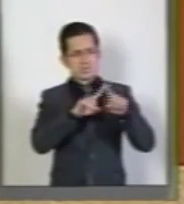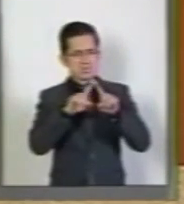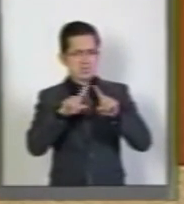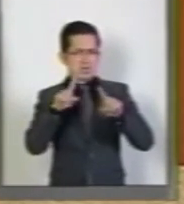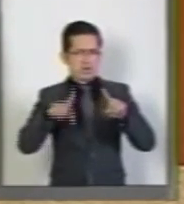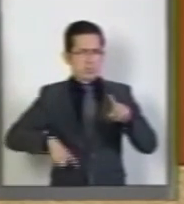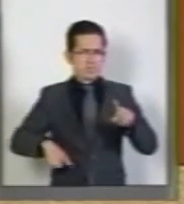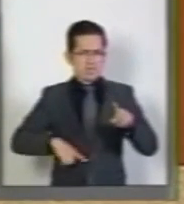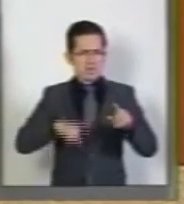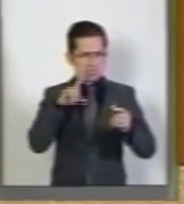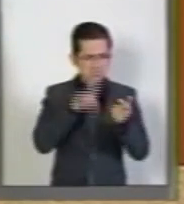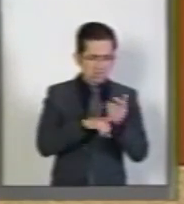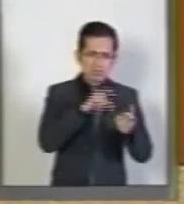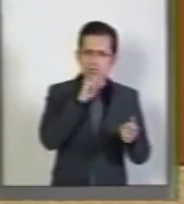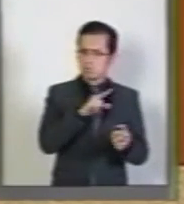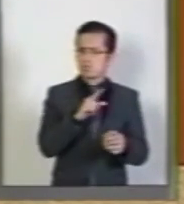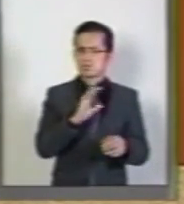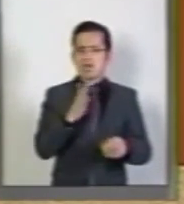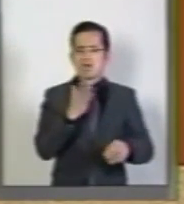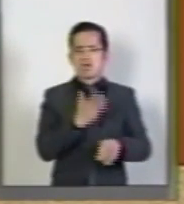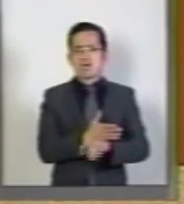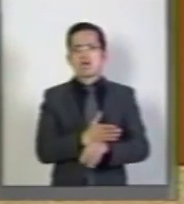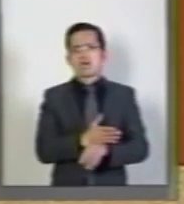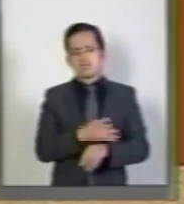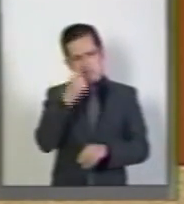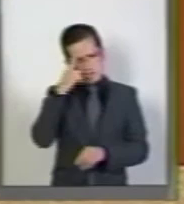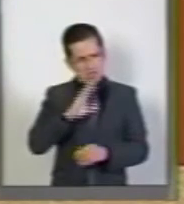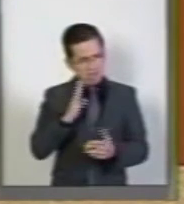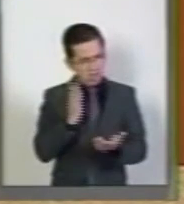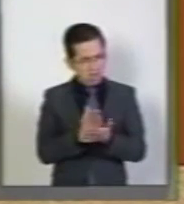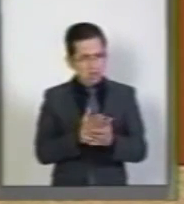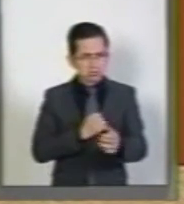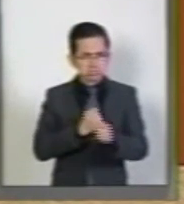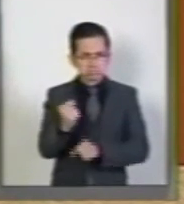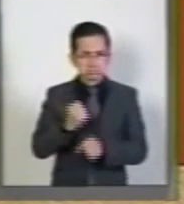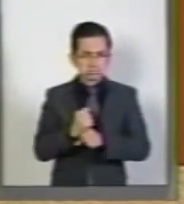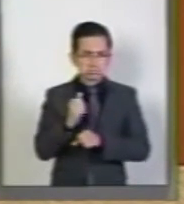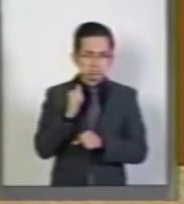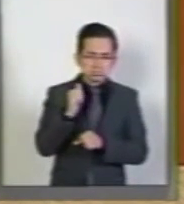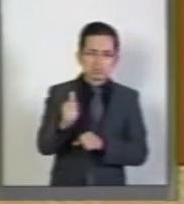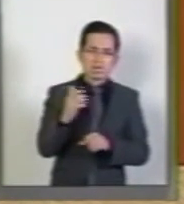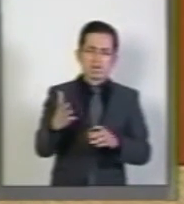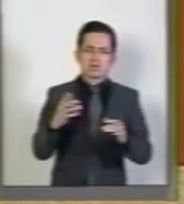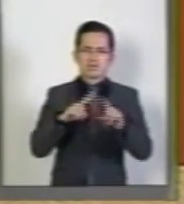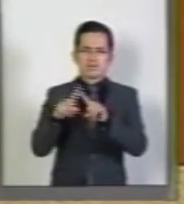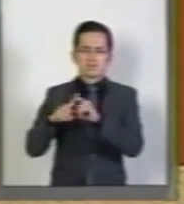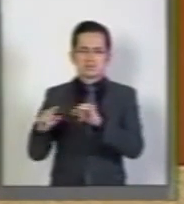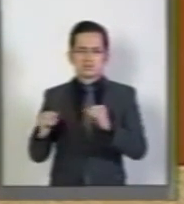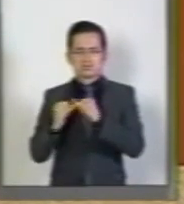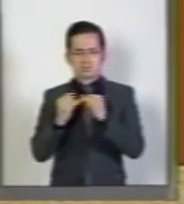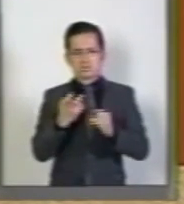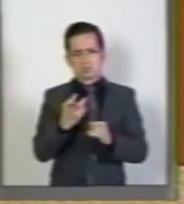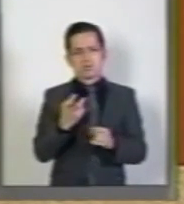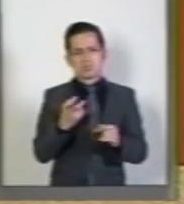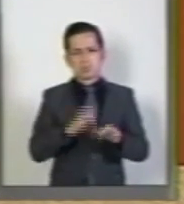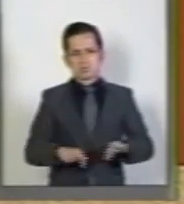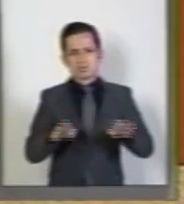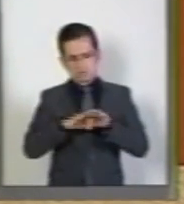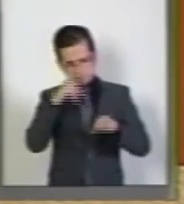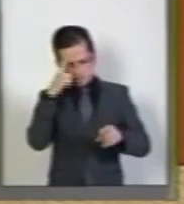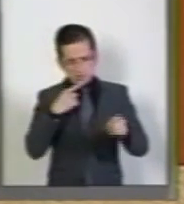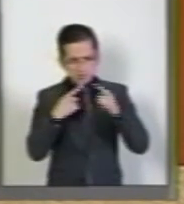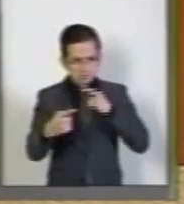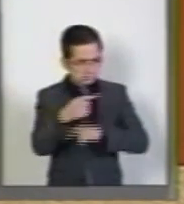que viene de las instituciones, lo que debe ser un proceso paralelo a la discusión de la reforma. Si el Poder Ejecutivo